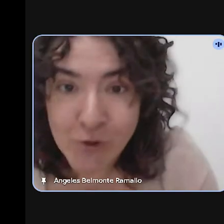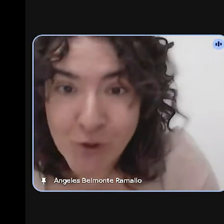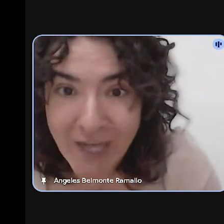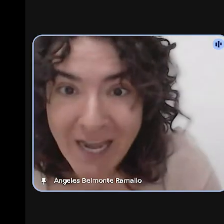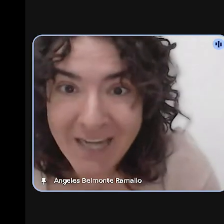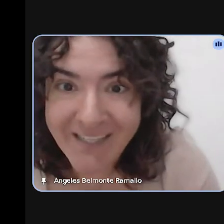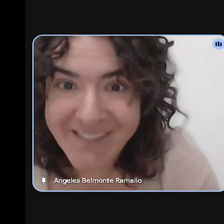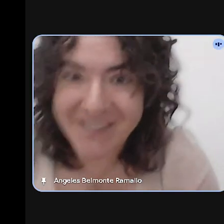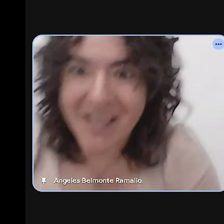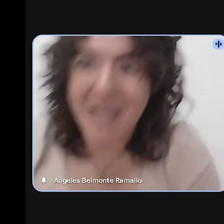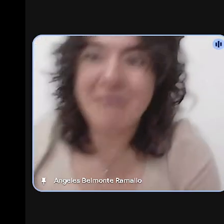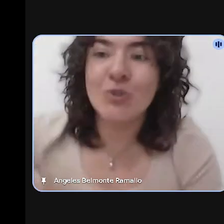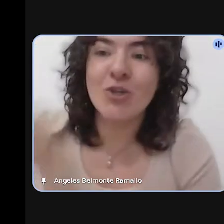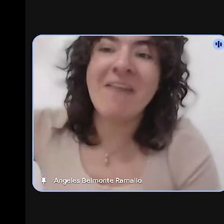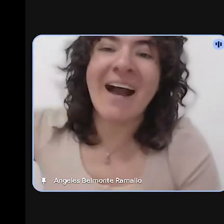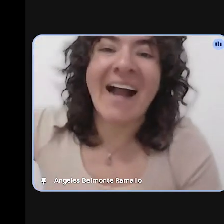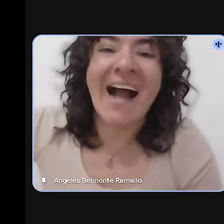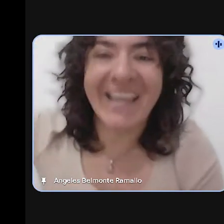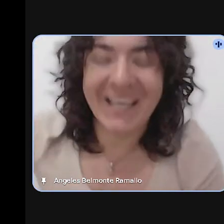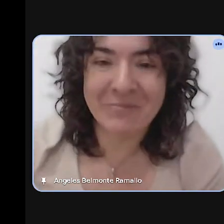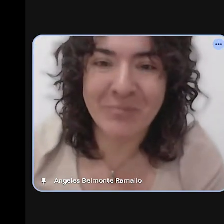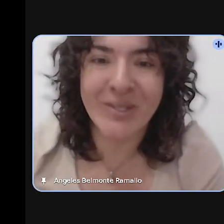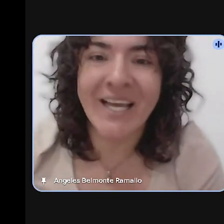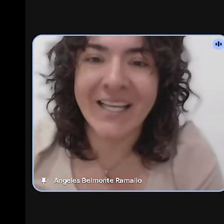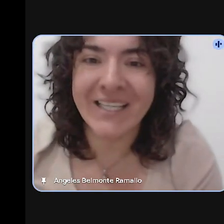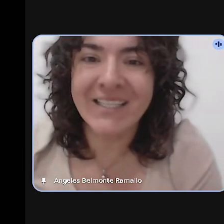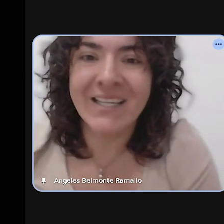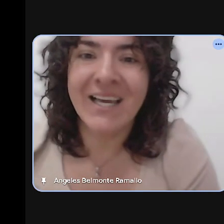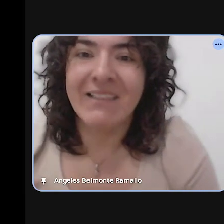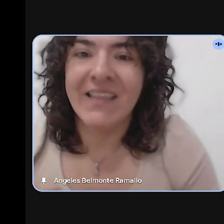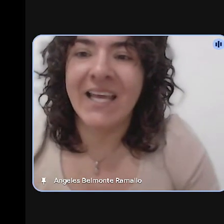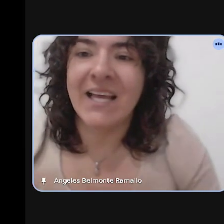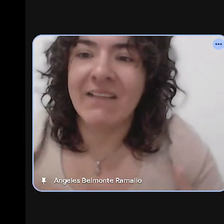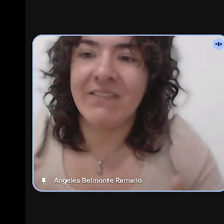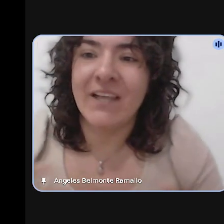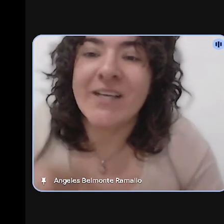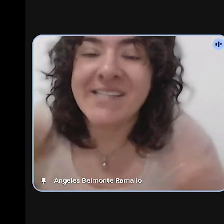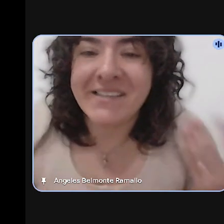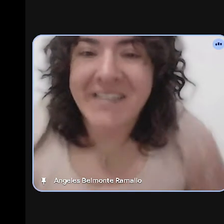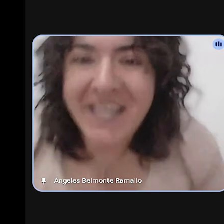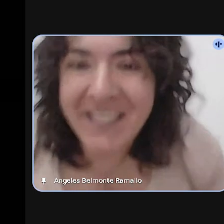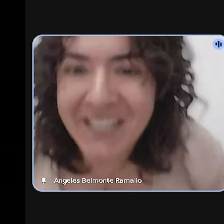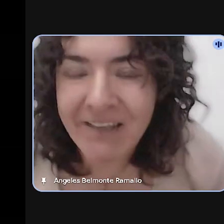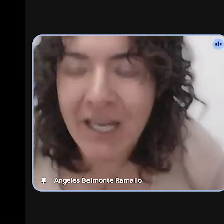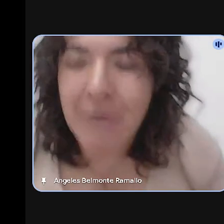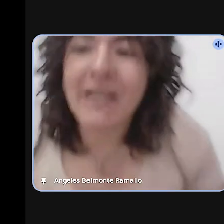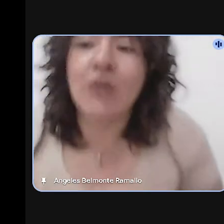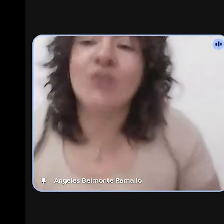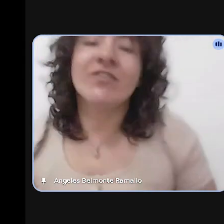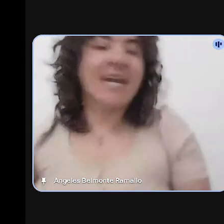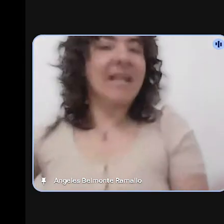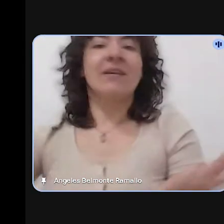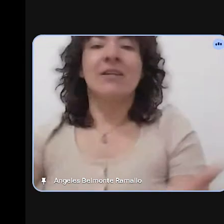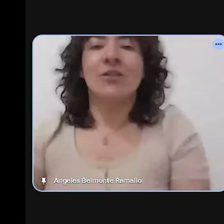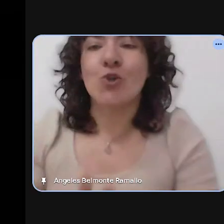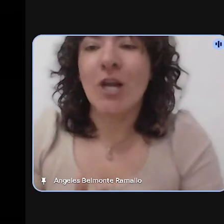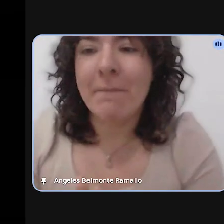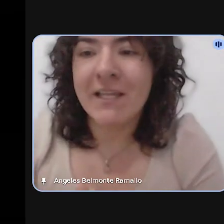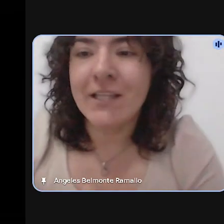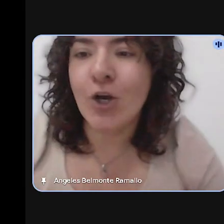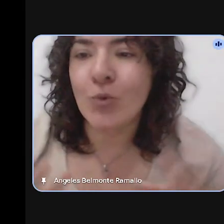también emocionales. Es mucho el bagaje por ahí de lo que se tiene que trabajar para no